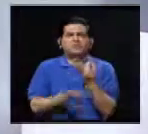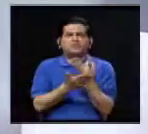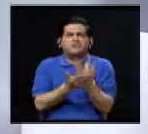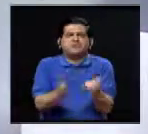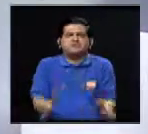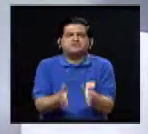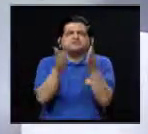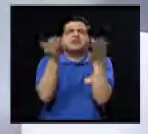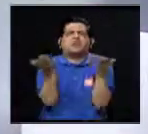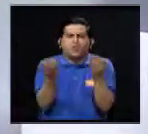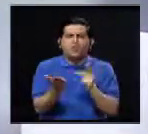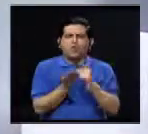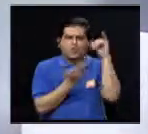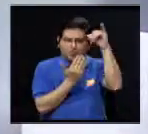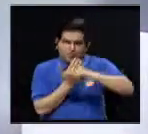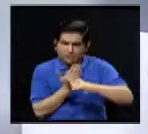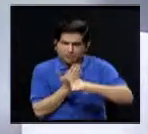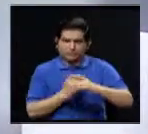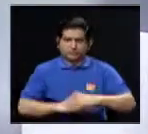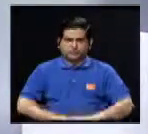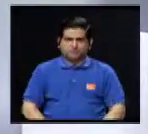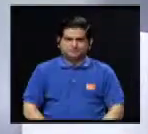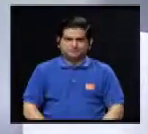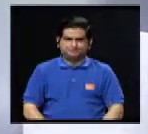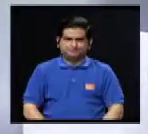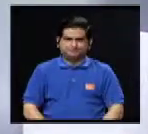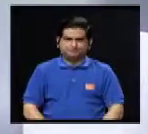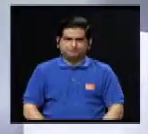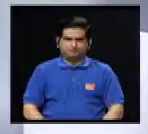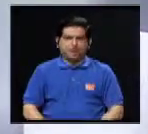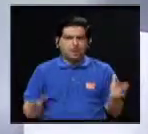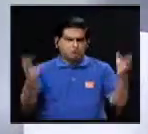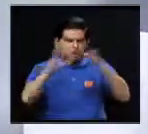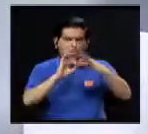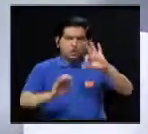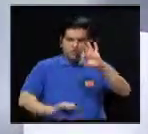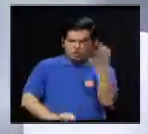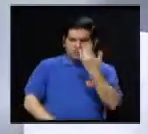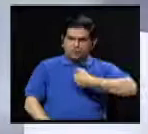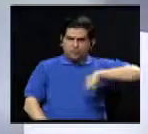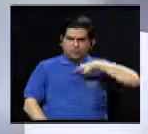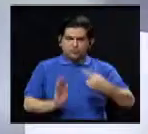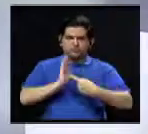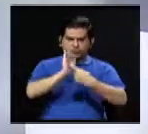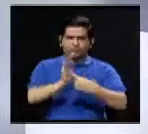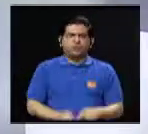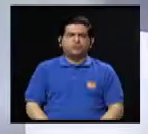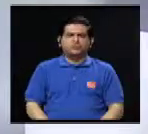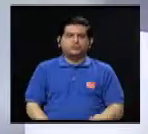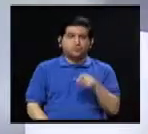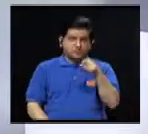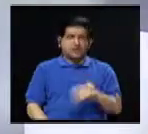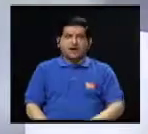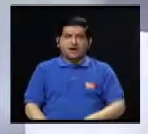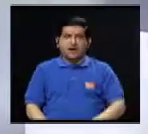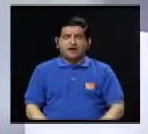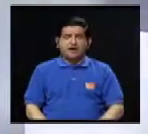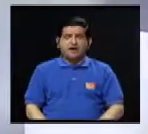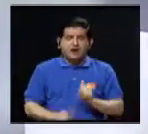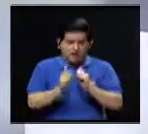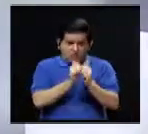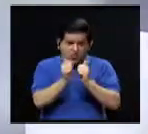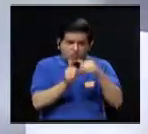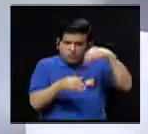financiar este proyecto. Entonces, bueno, de manera conjunta, presentamos fondos concursables en acción